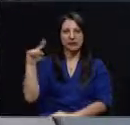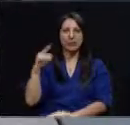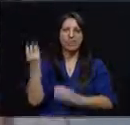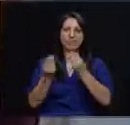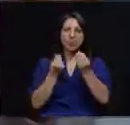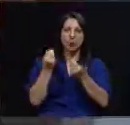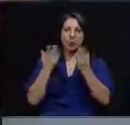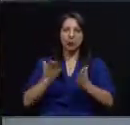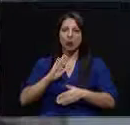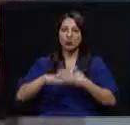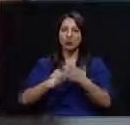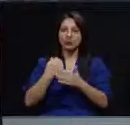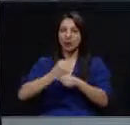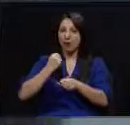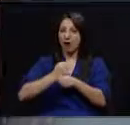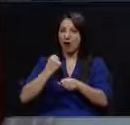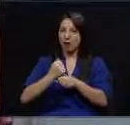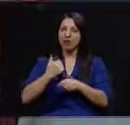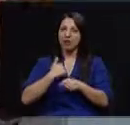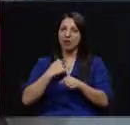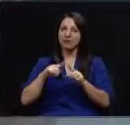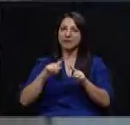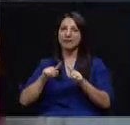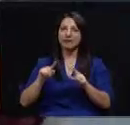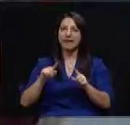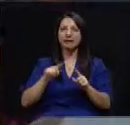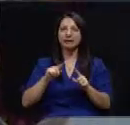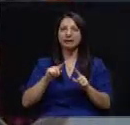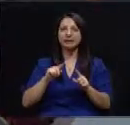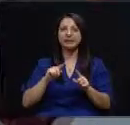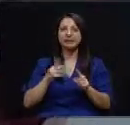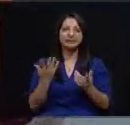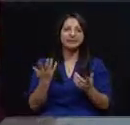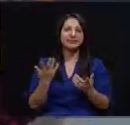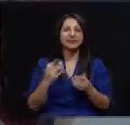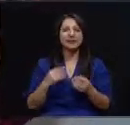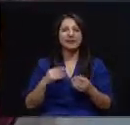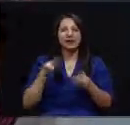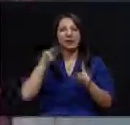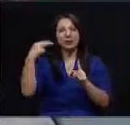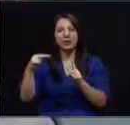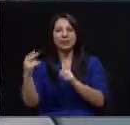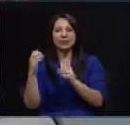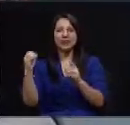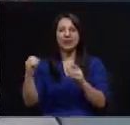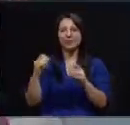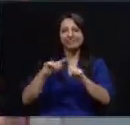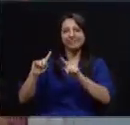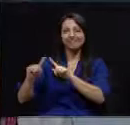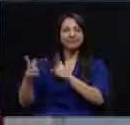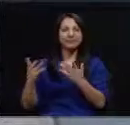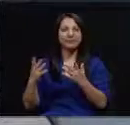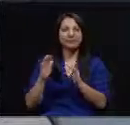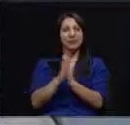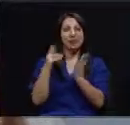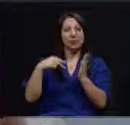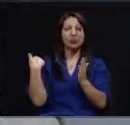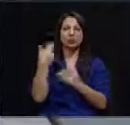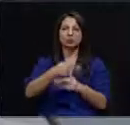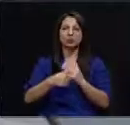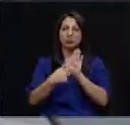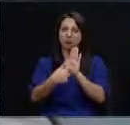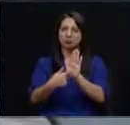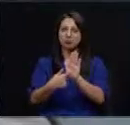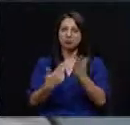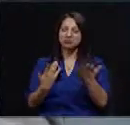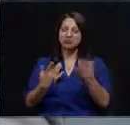este trabajo que tiene varias, digamos, versiones o aristas, un libro que ya les mostraremos. En